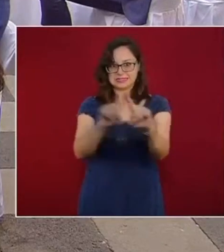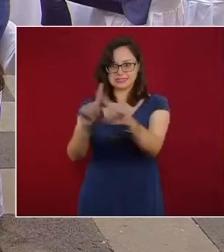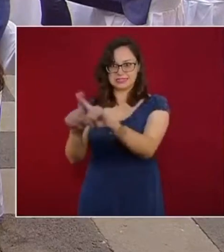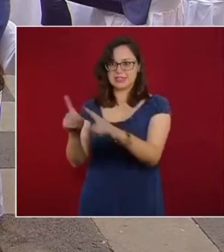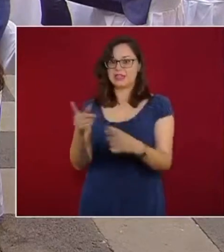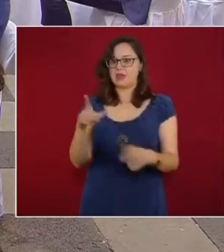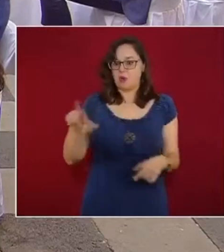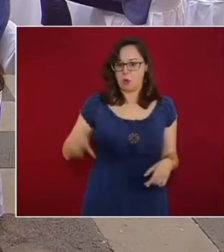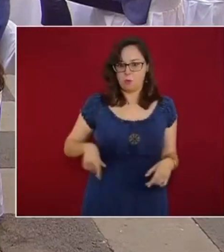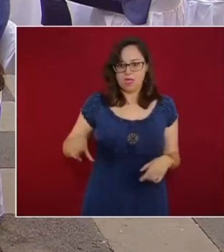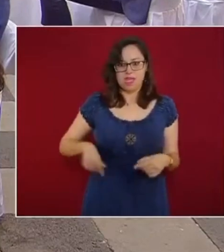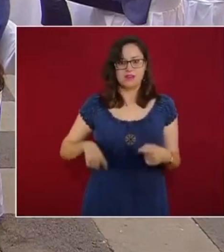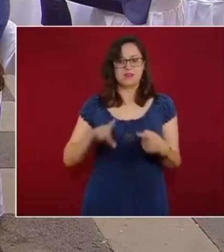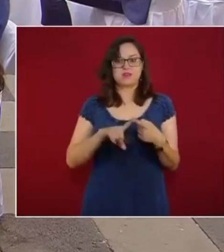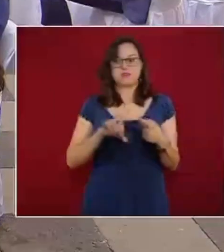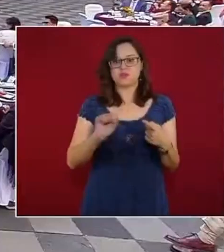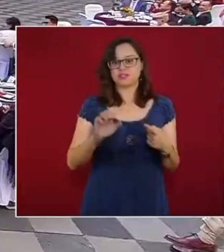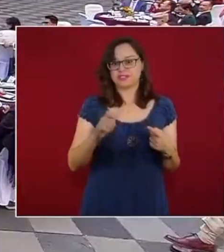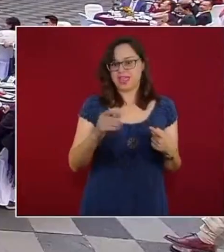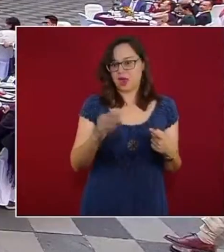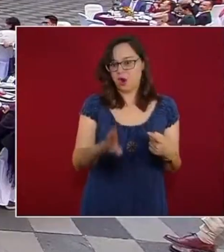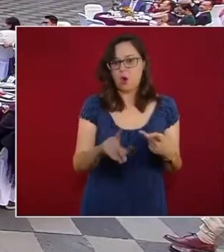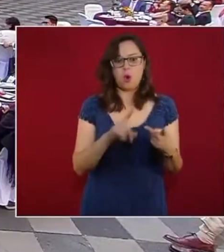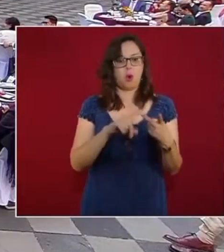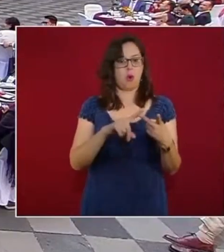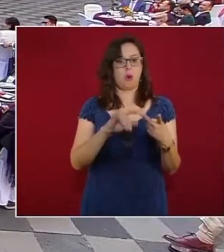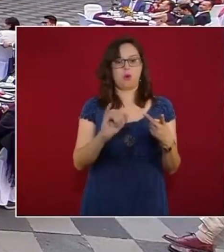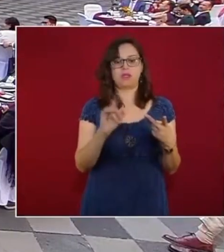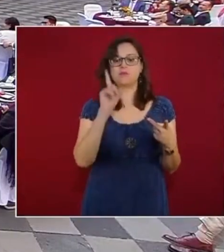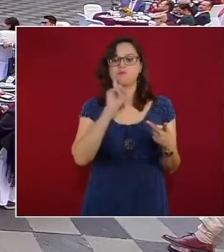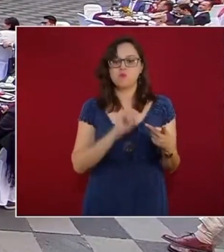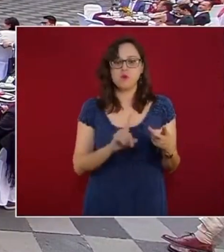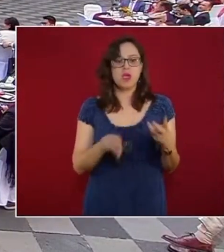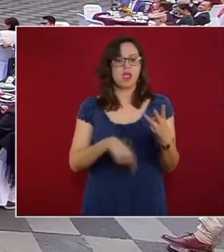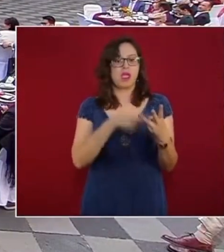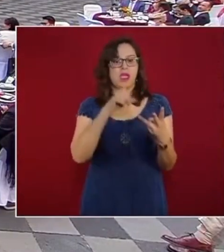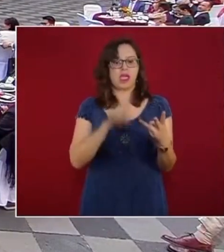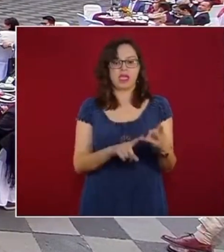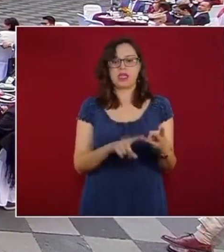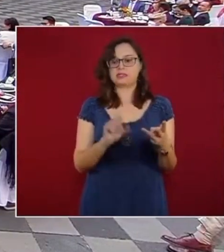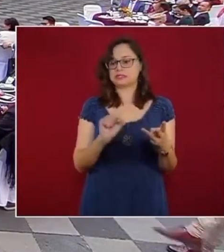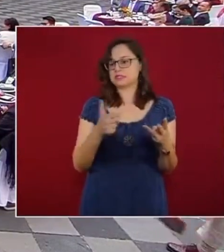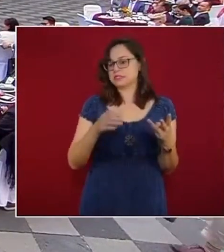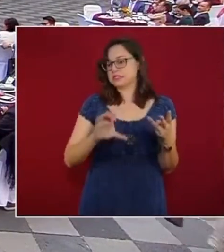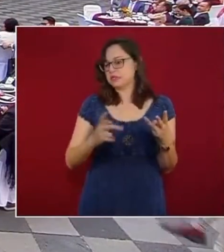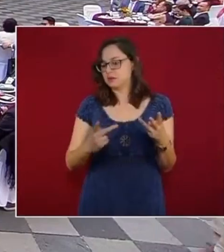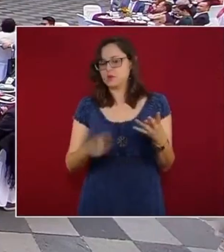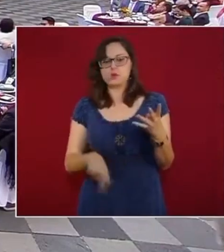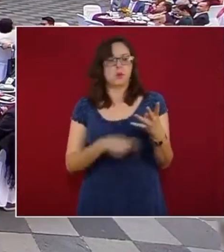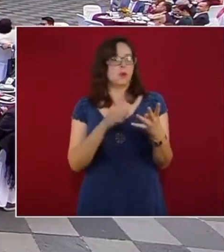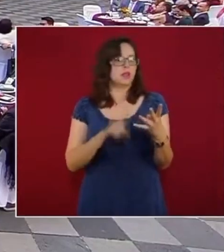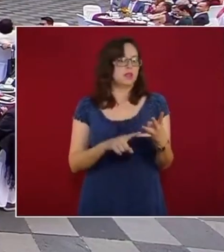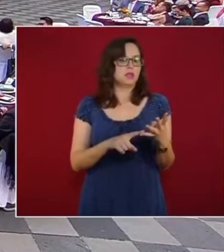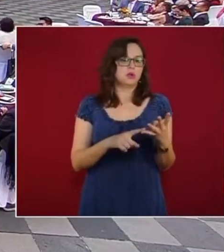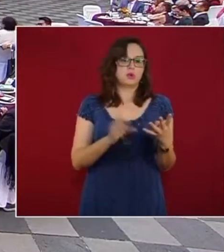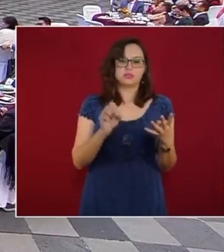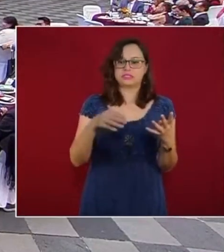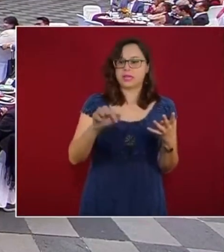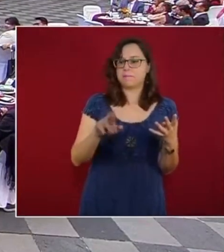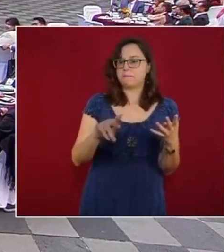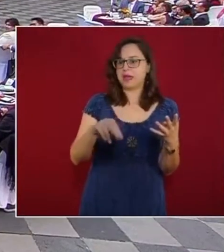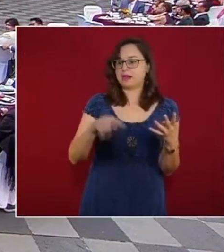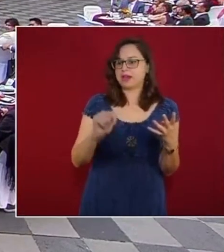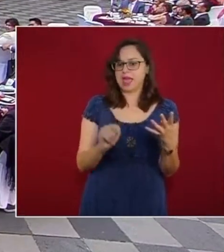de mayo. Así que el compromiso de incrementarles por arriba de la inflación de 7.36% el salario a los maestros